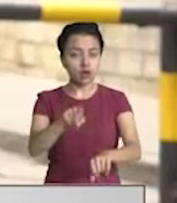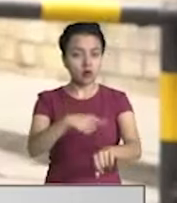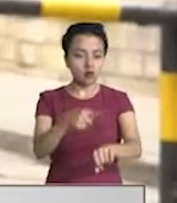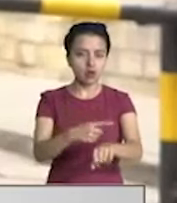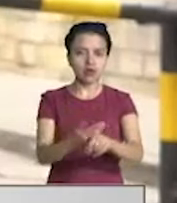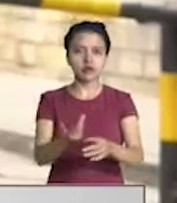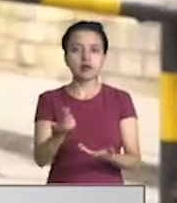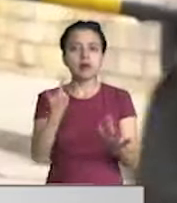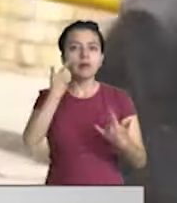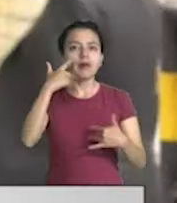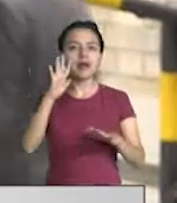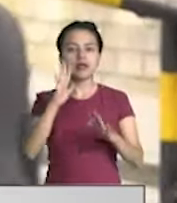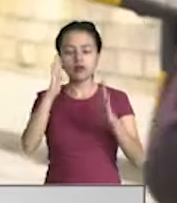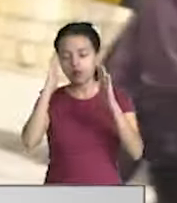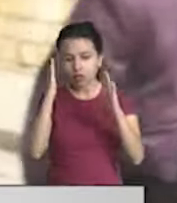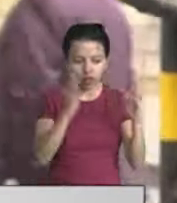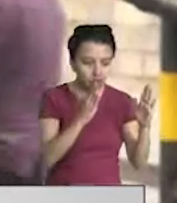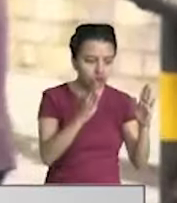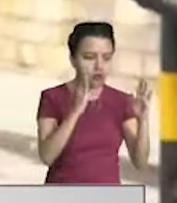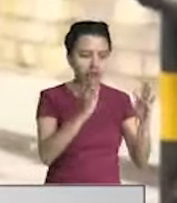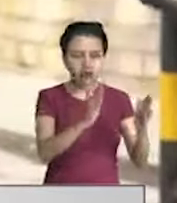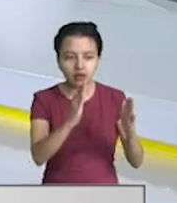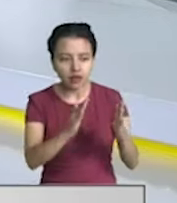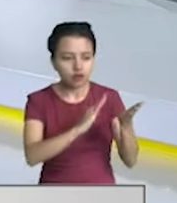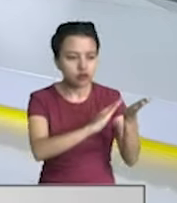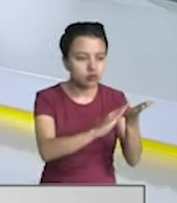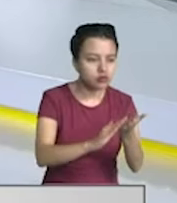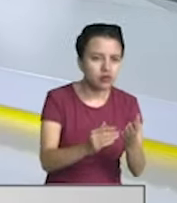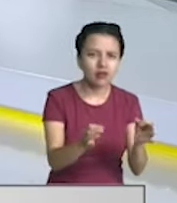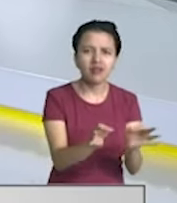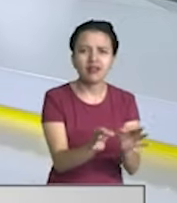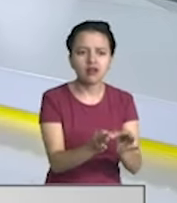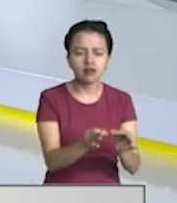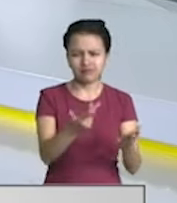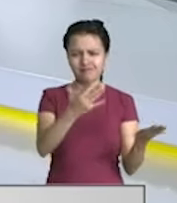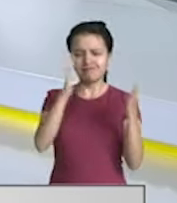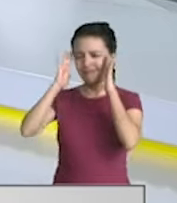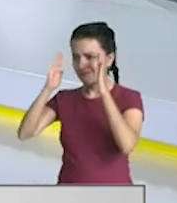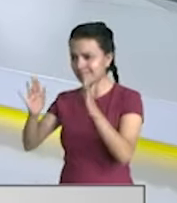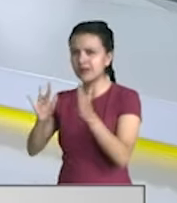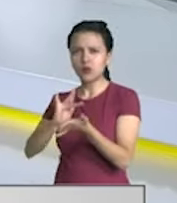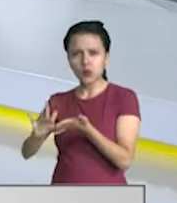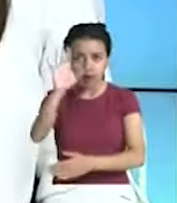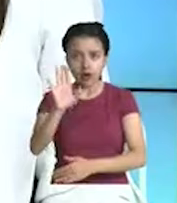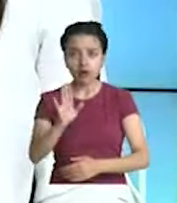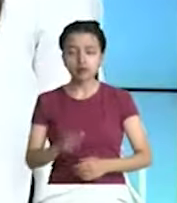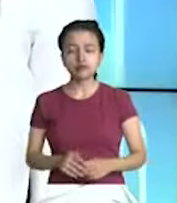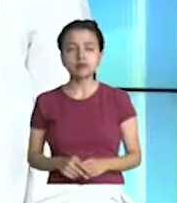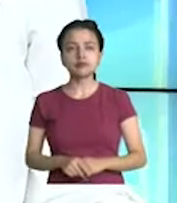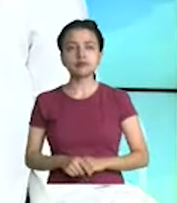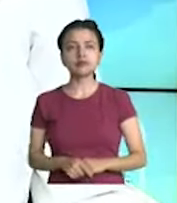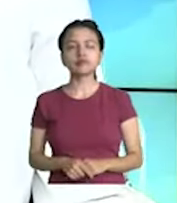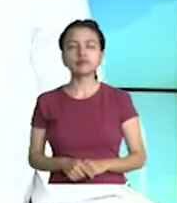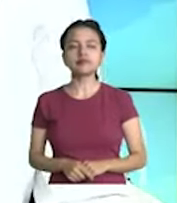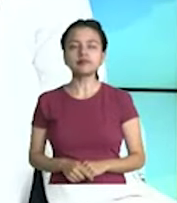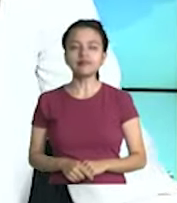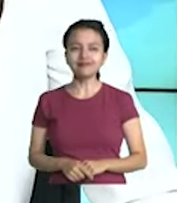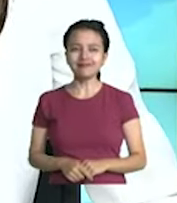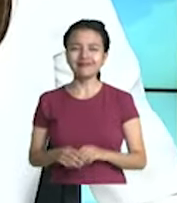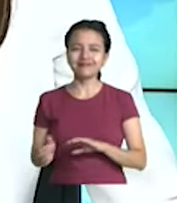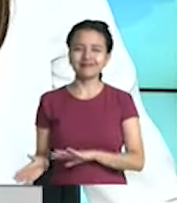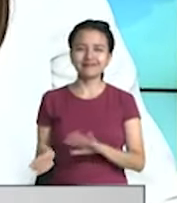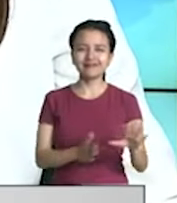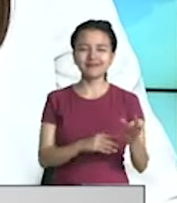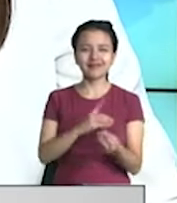deberían atender. Desde el Ministerio del Interior, Gerardo Aristizábal, Noticentro 1, CMI. La coalición de